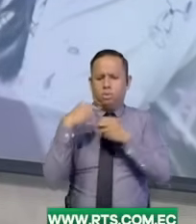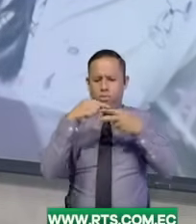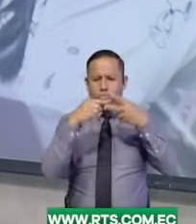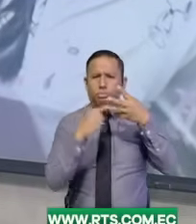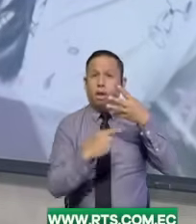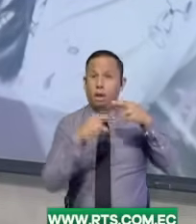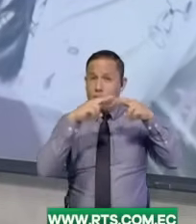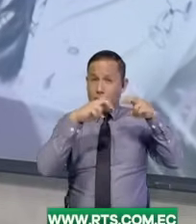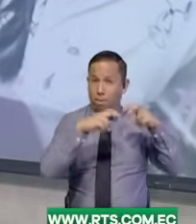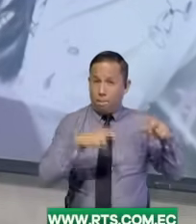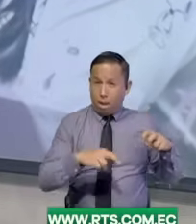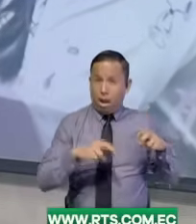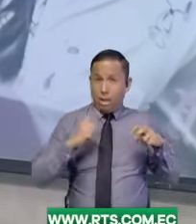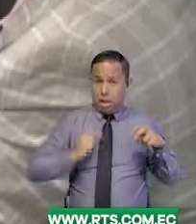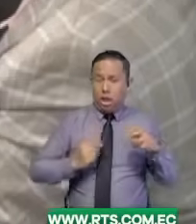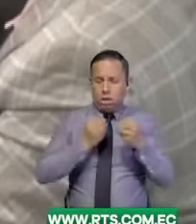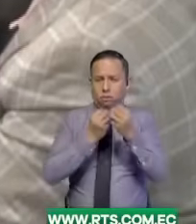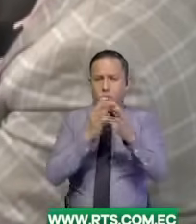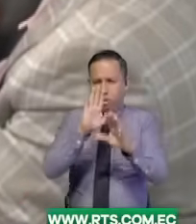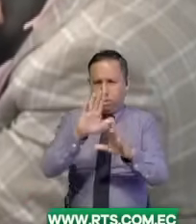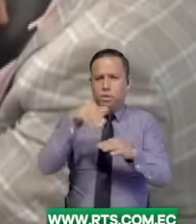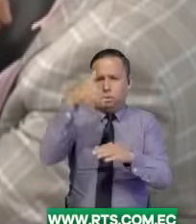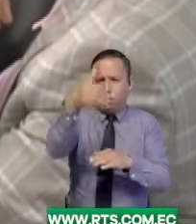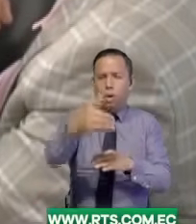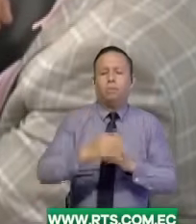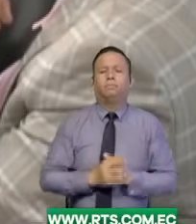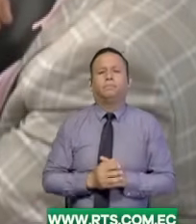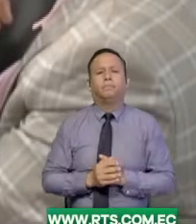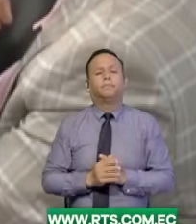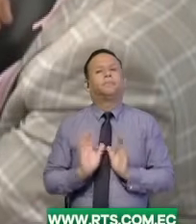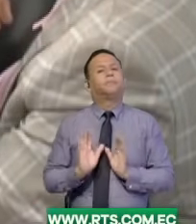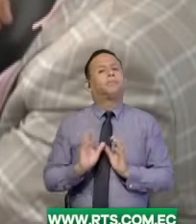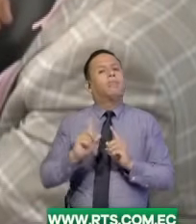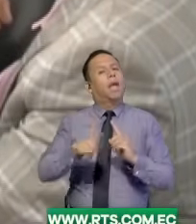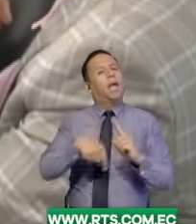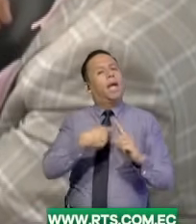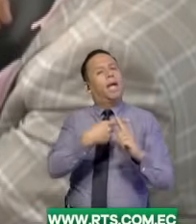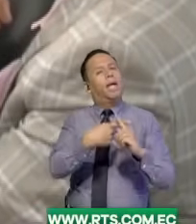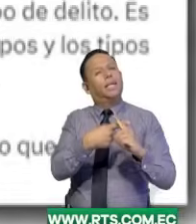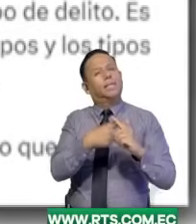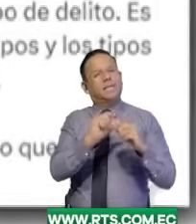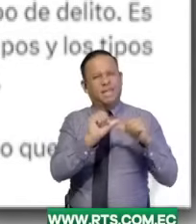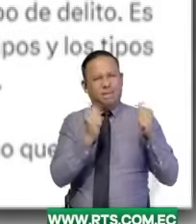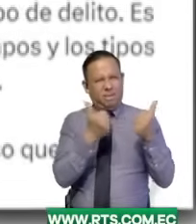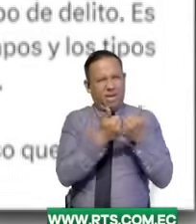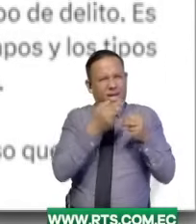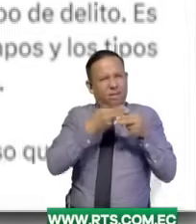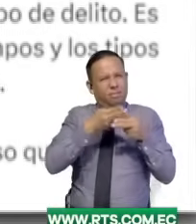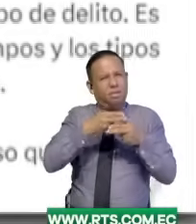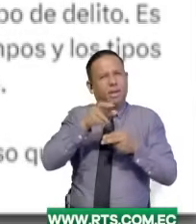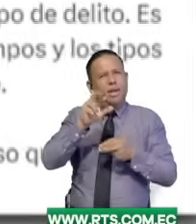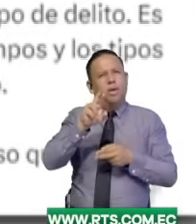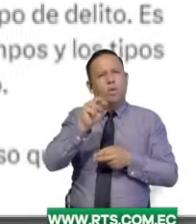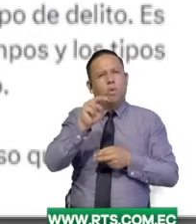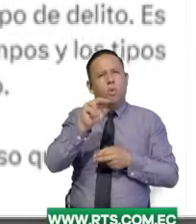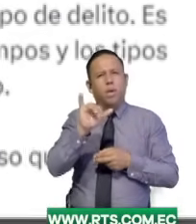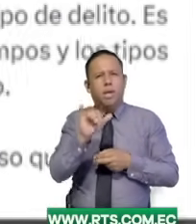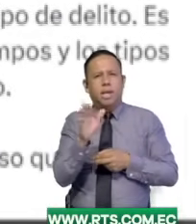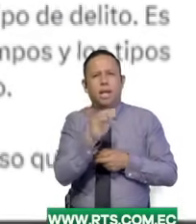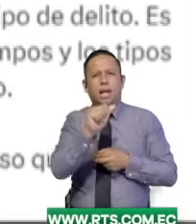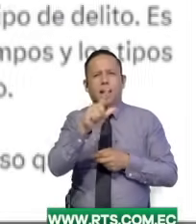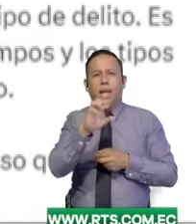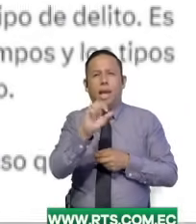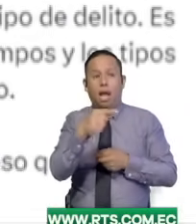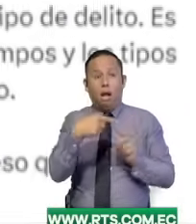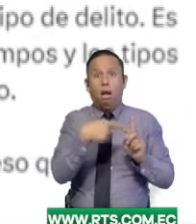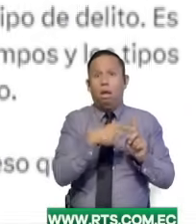oficina. Desde la clandestinidad, el ex asambleísta Ronnie Aliaga continúa levantando acusaciones en contra de